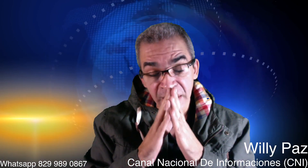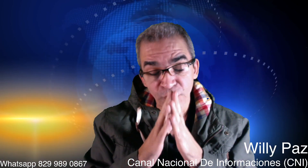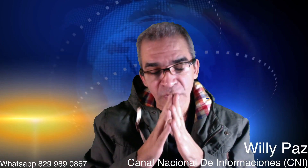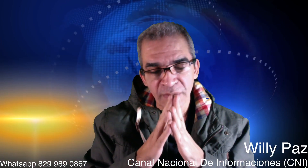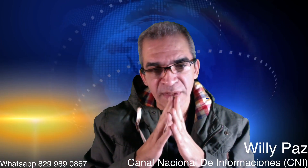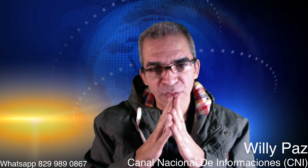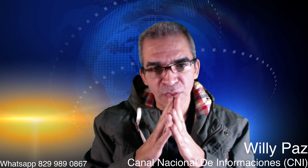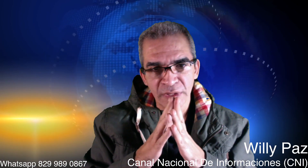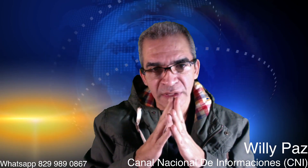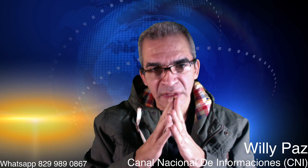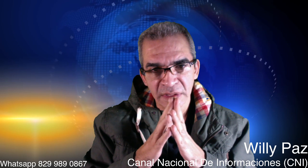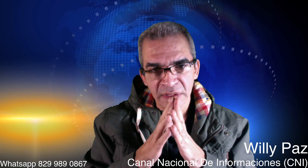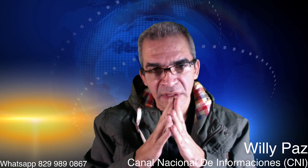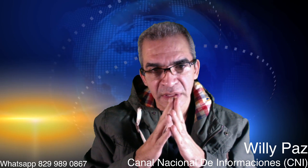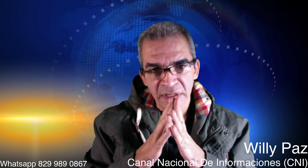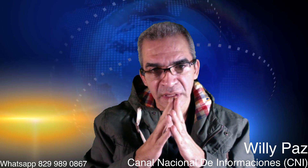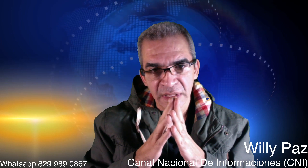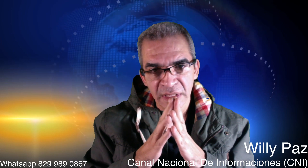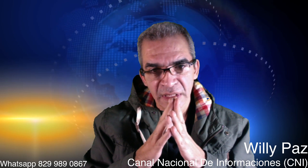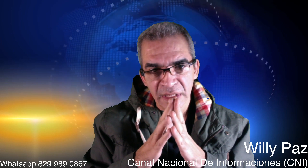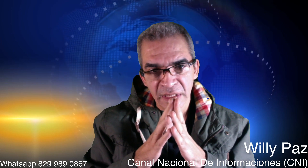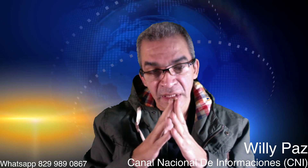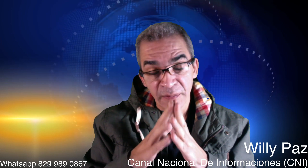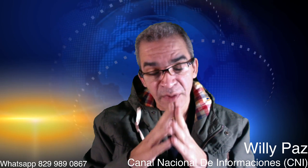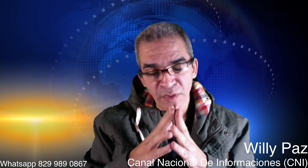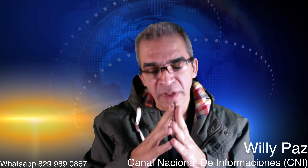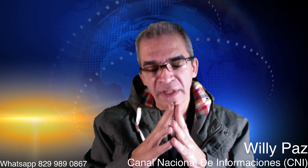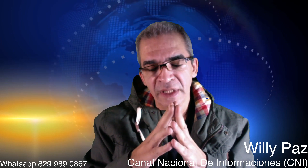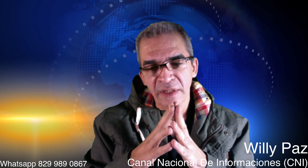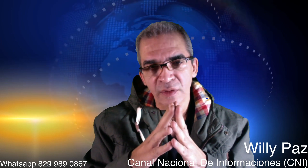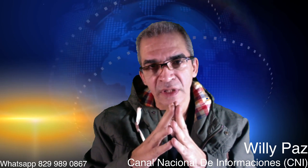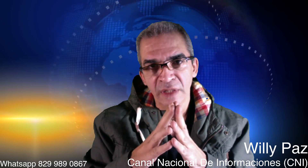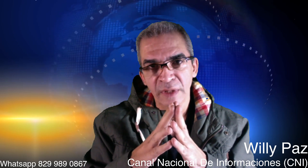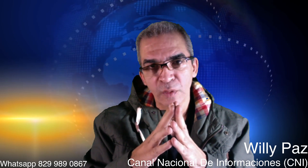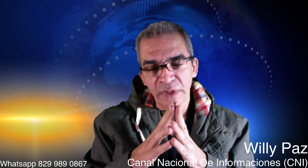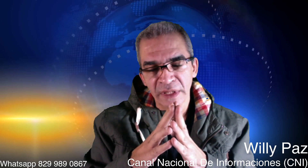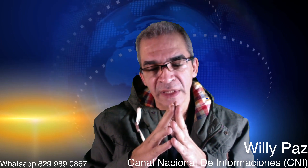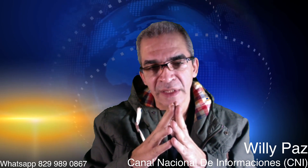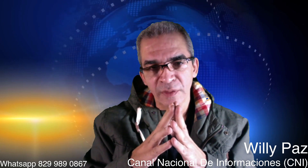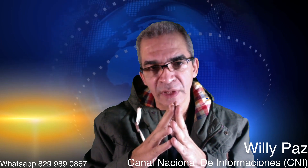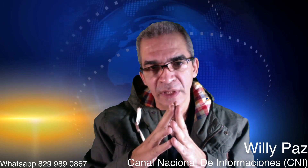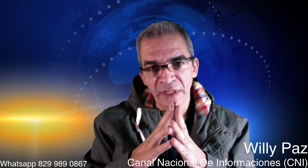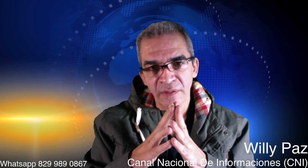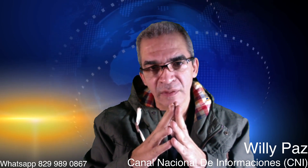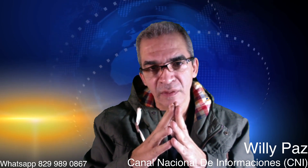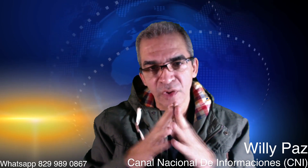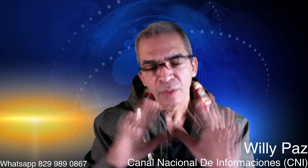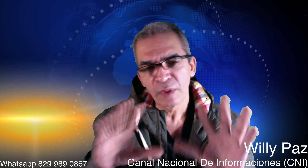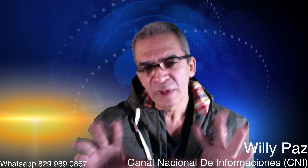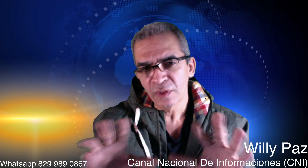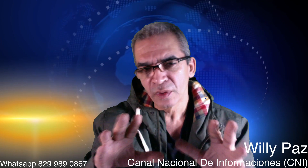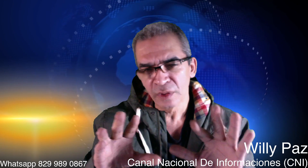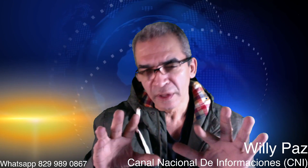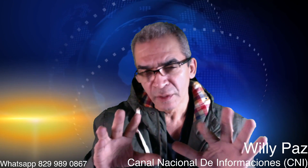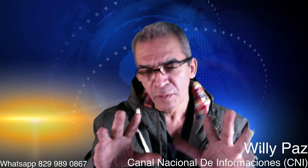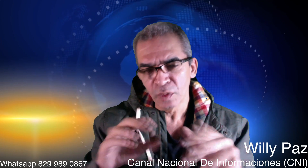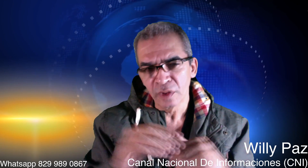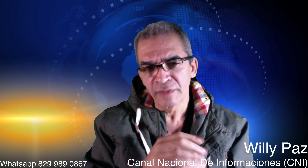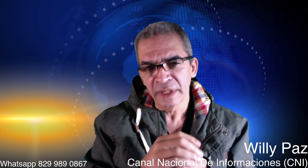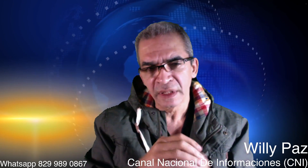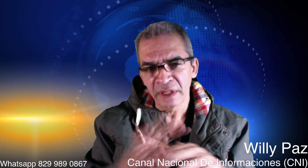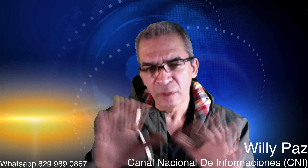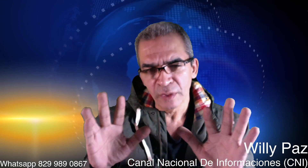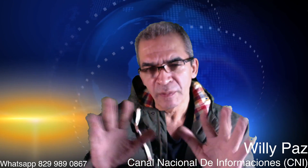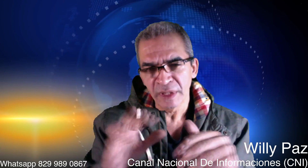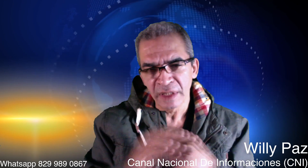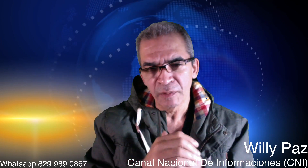que en las últimas horas las personas que están en contra de la vacuna están ganando terreno. Yo veo esto desde un punto